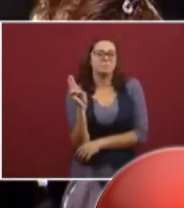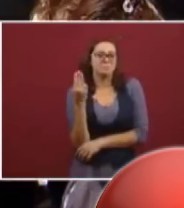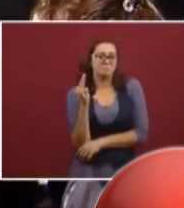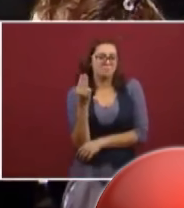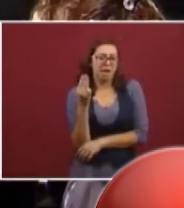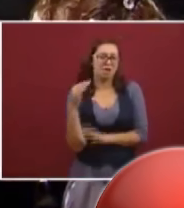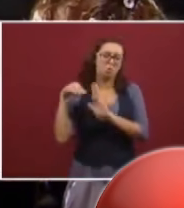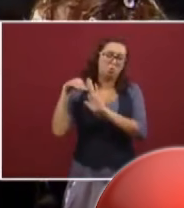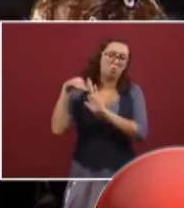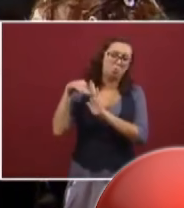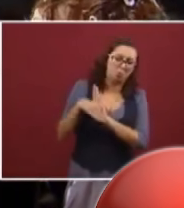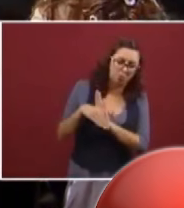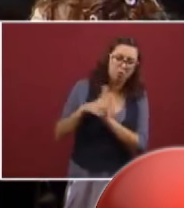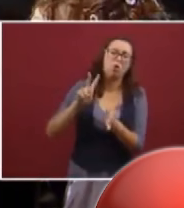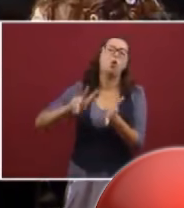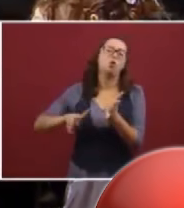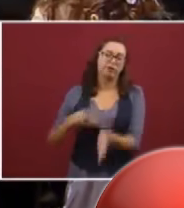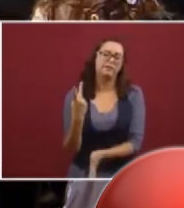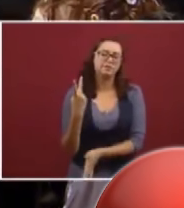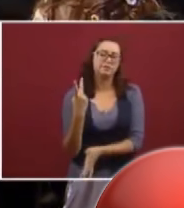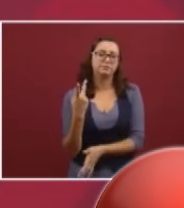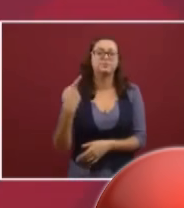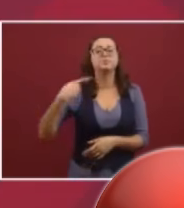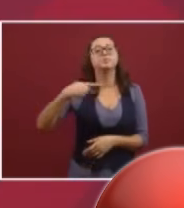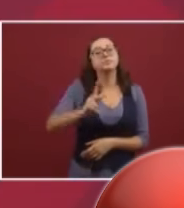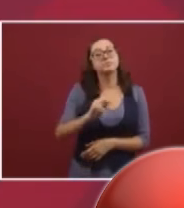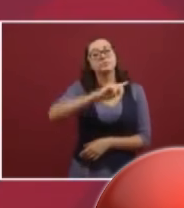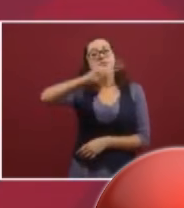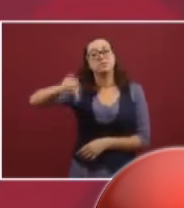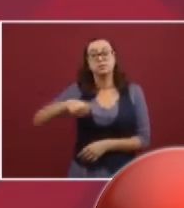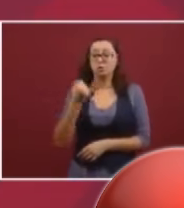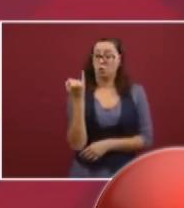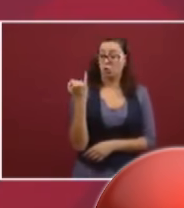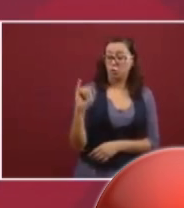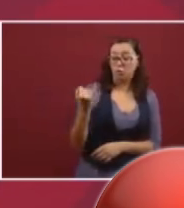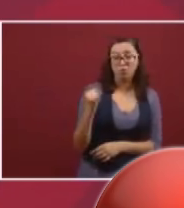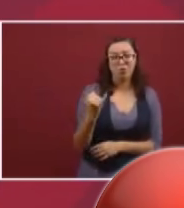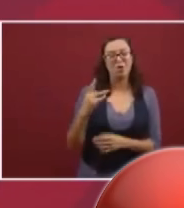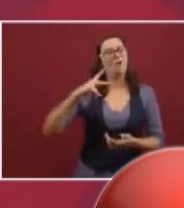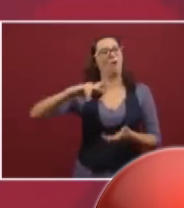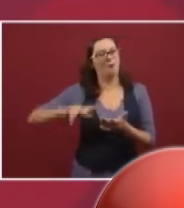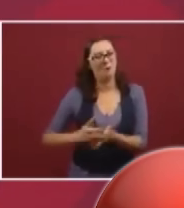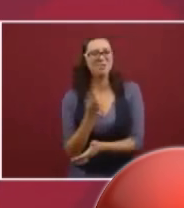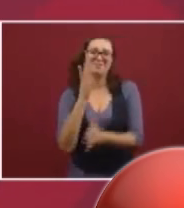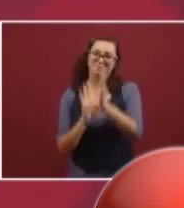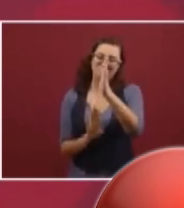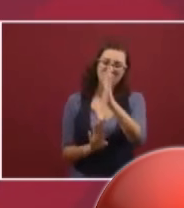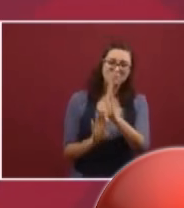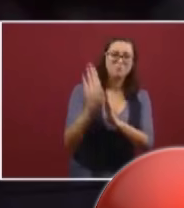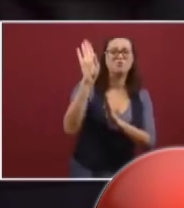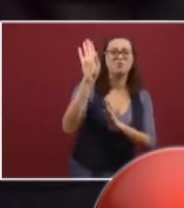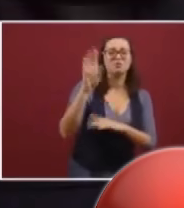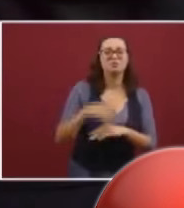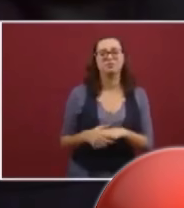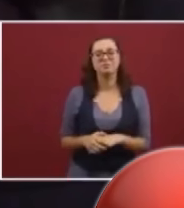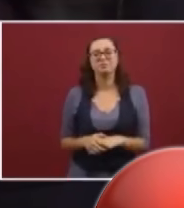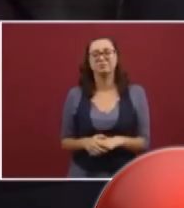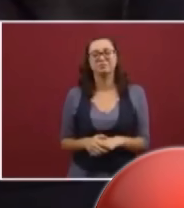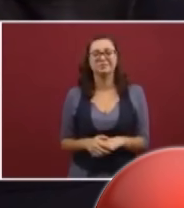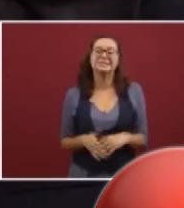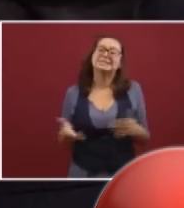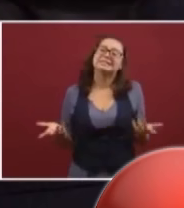pero ¿qué creen? Que ya en junio ya se recuperó. Así lo dijo. Entonces no